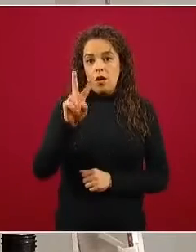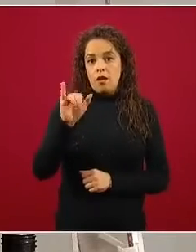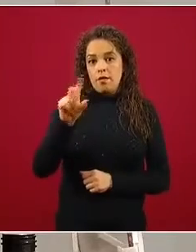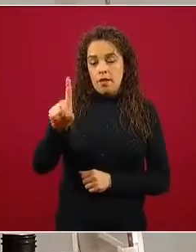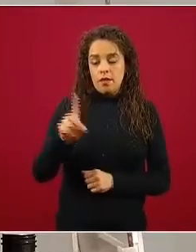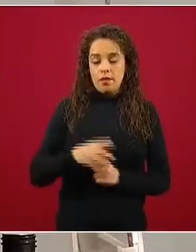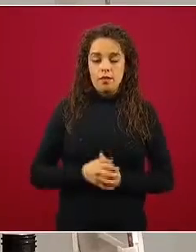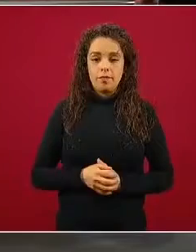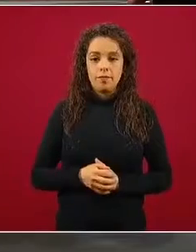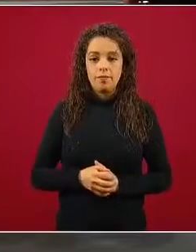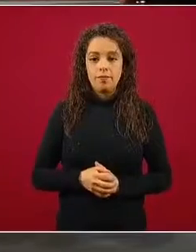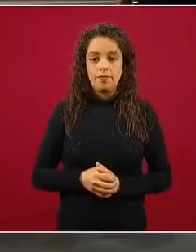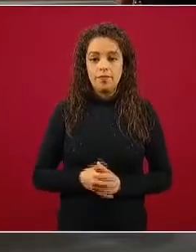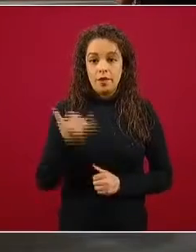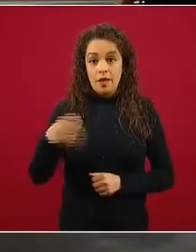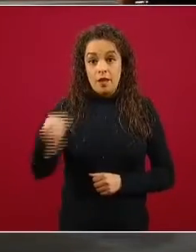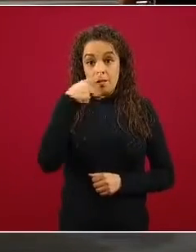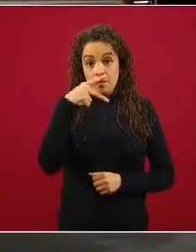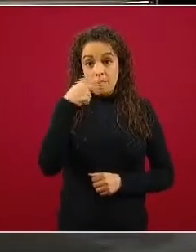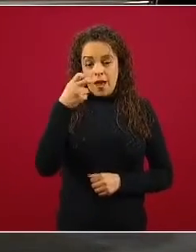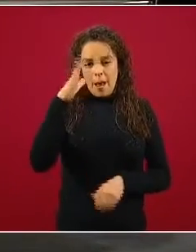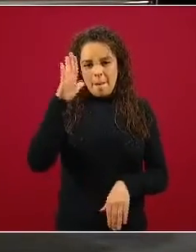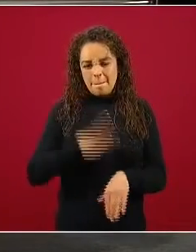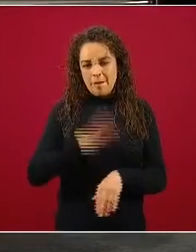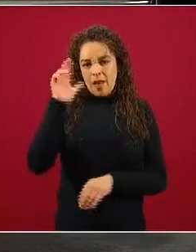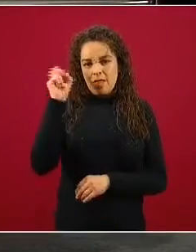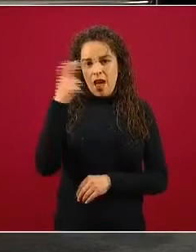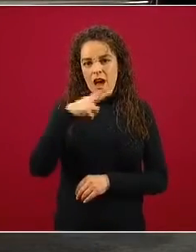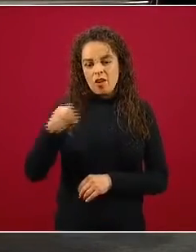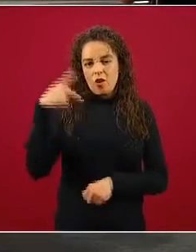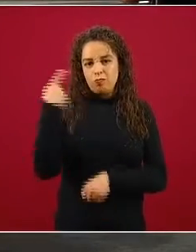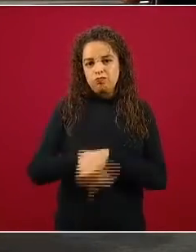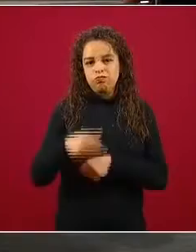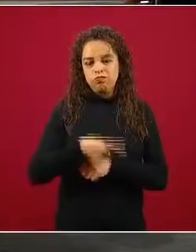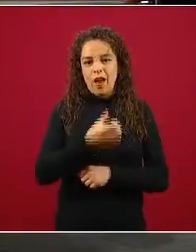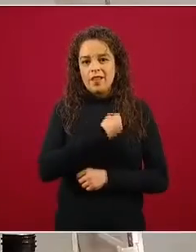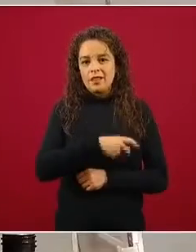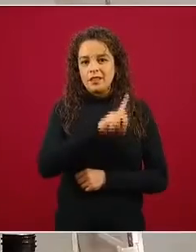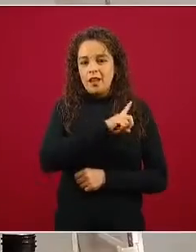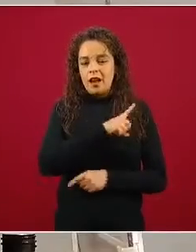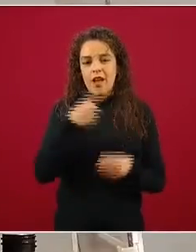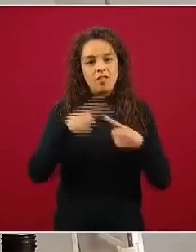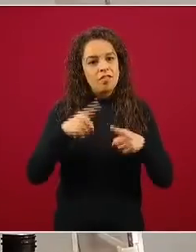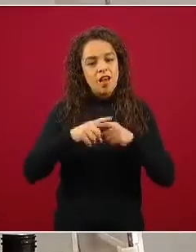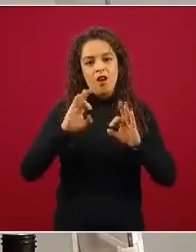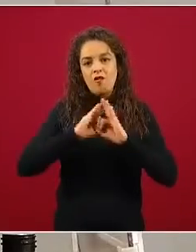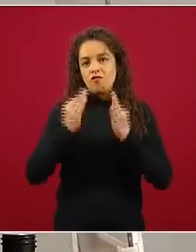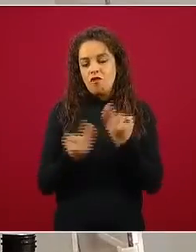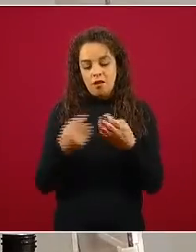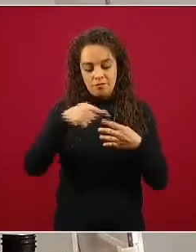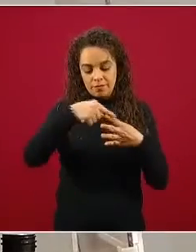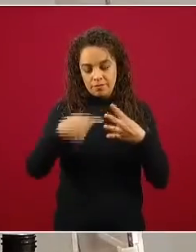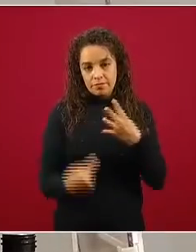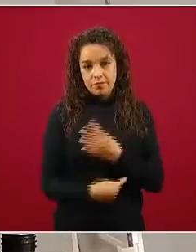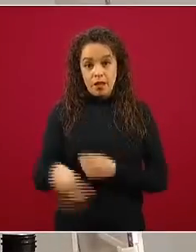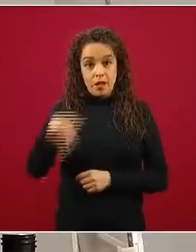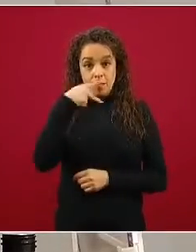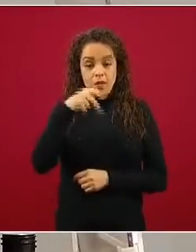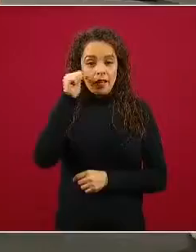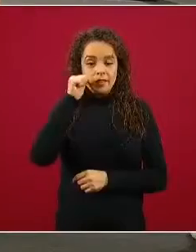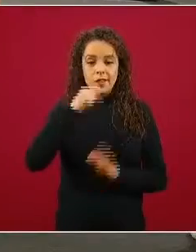los mayores causantes de daño para la salud en todas sus modalidades. El tabaco siempre es negativo para la